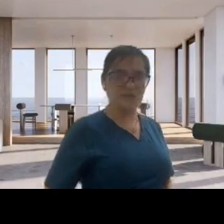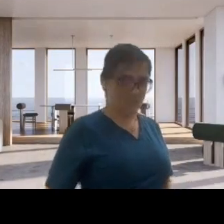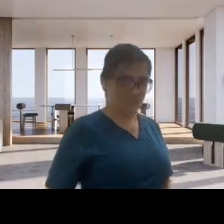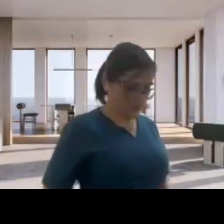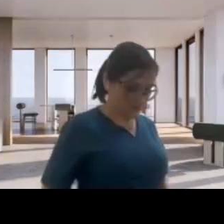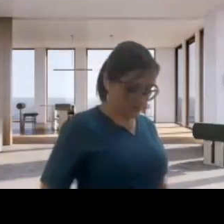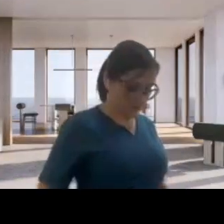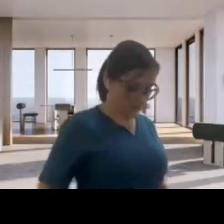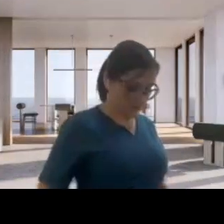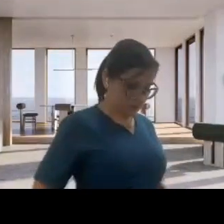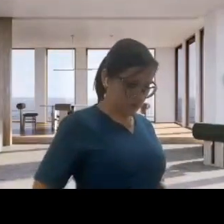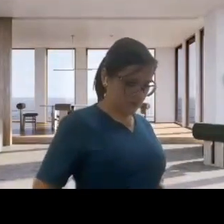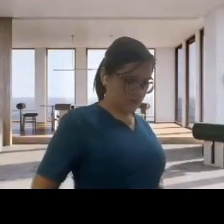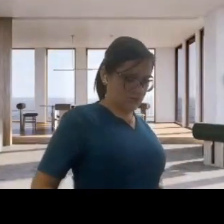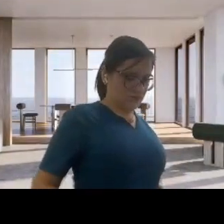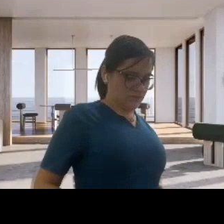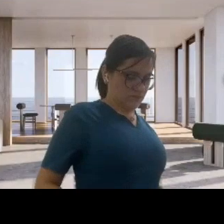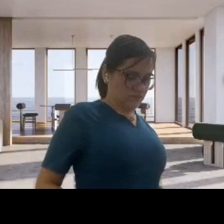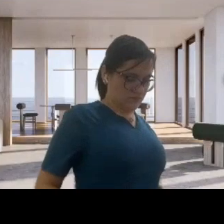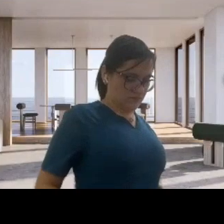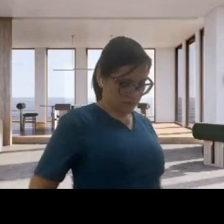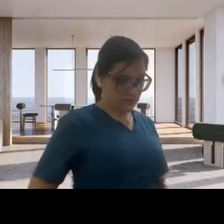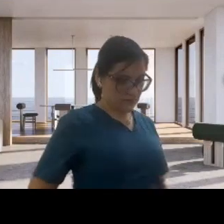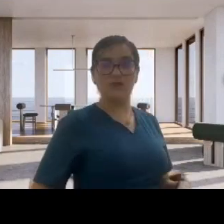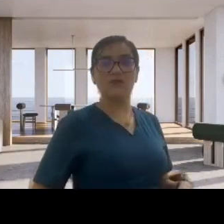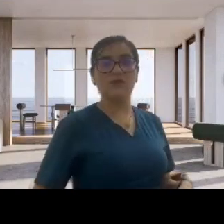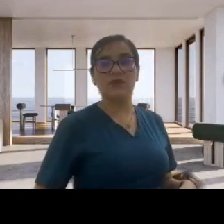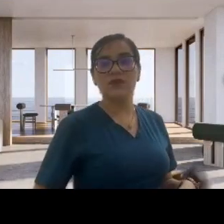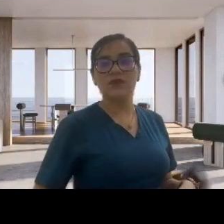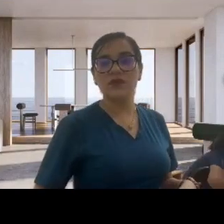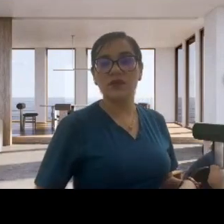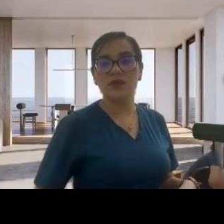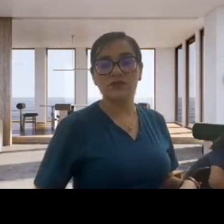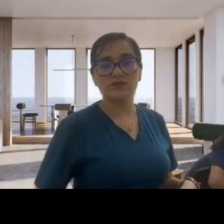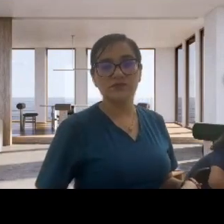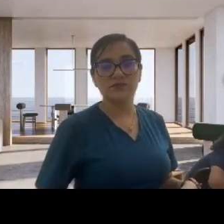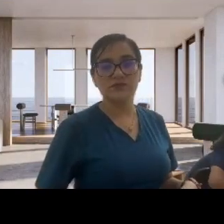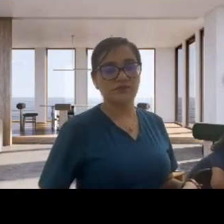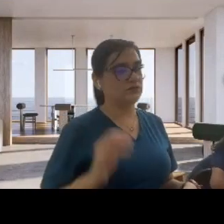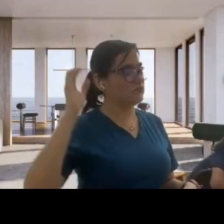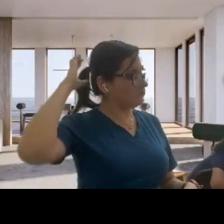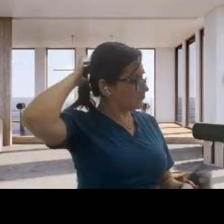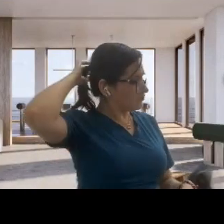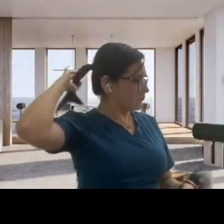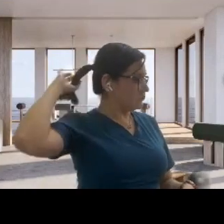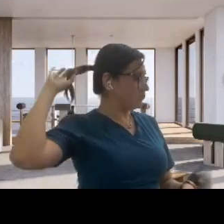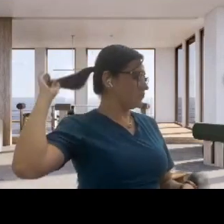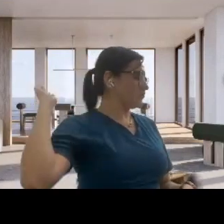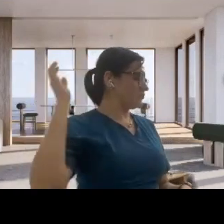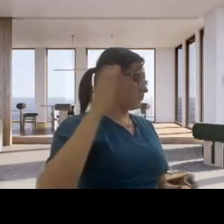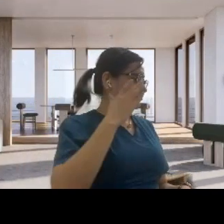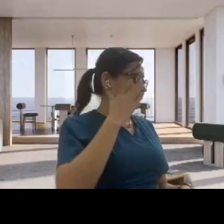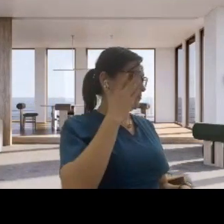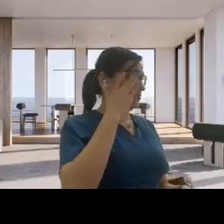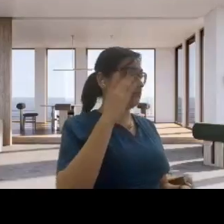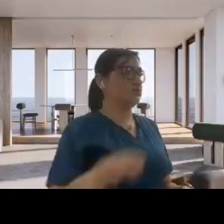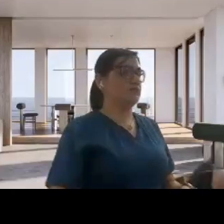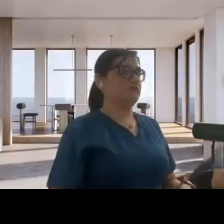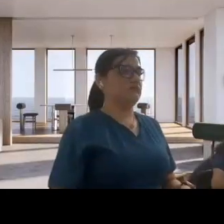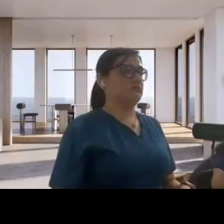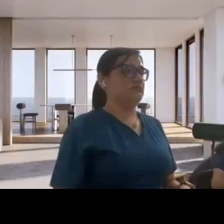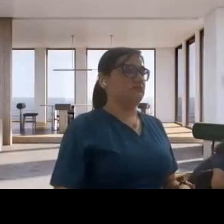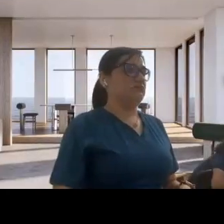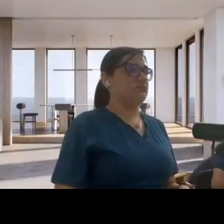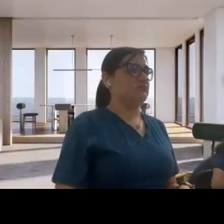IMSS ordinario, ¿verdad? Sí. Sí, Sí, recuerdo que sí. sí, Sin y no sé embargo, si vamos a está checar. actualizada, o sea, este es el tema, no sé qué tan